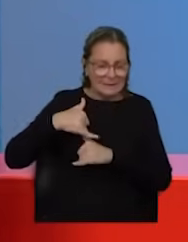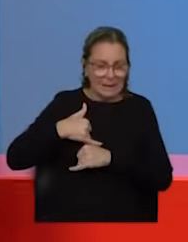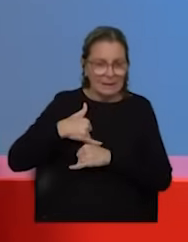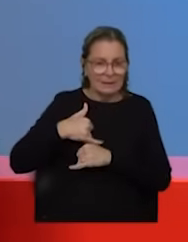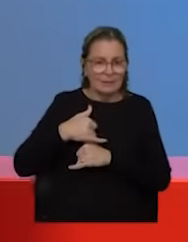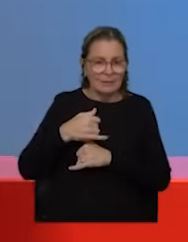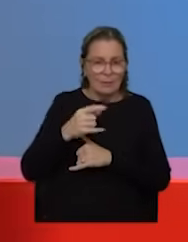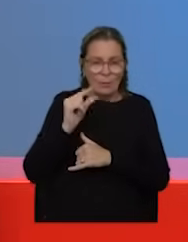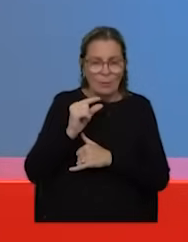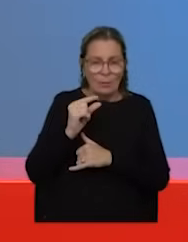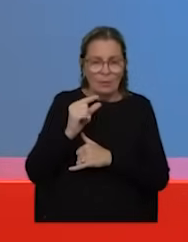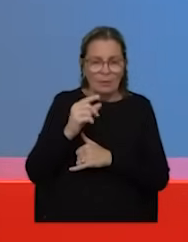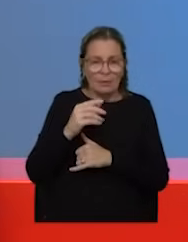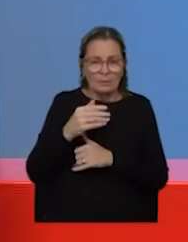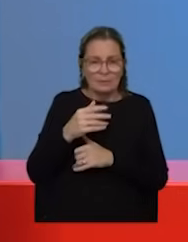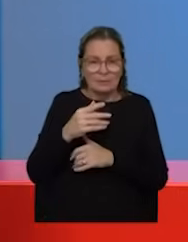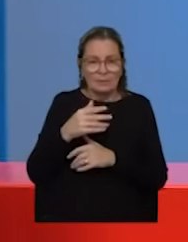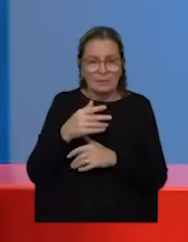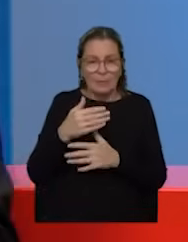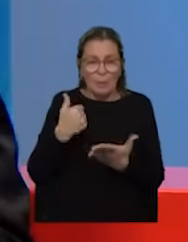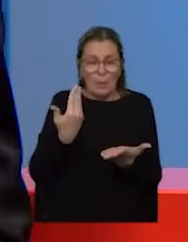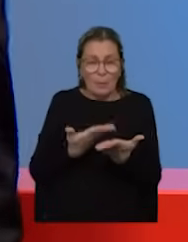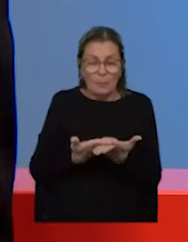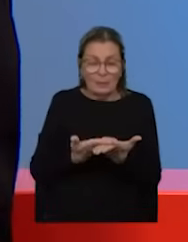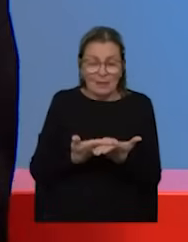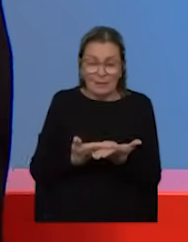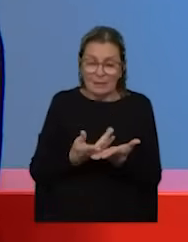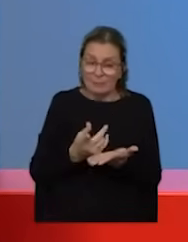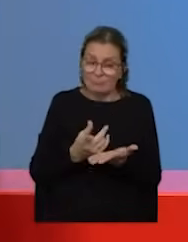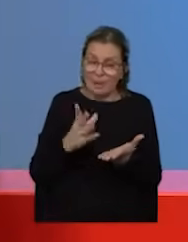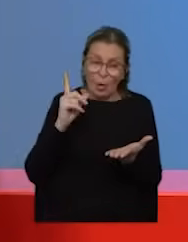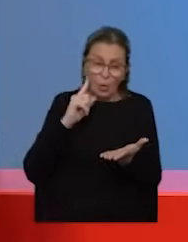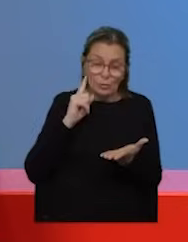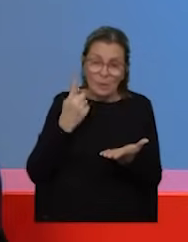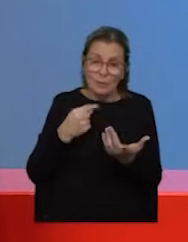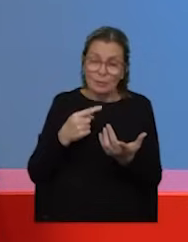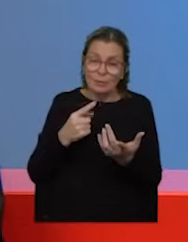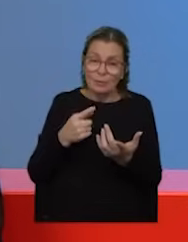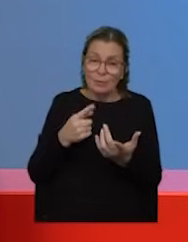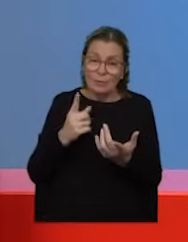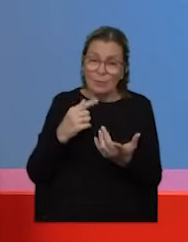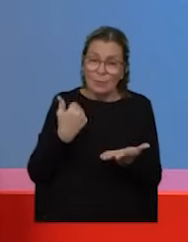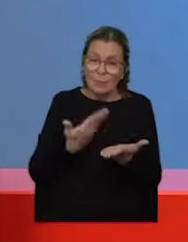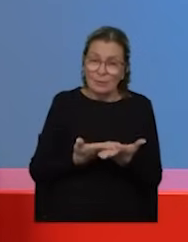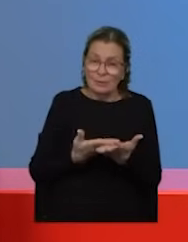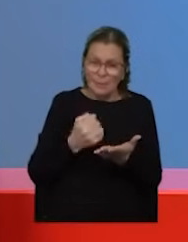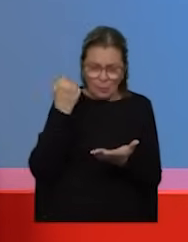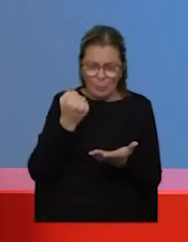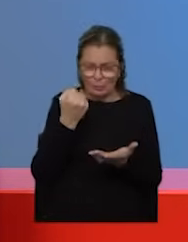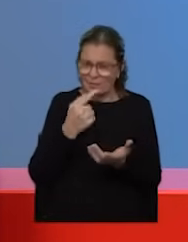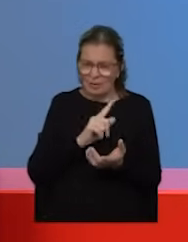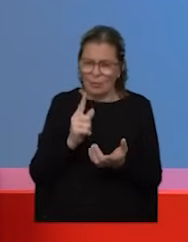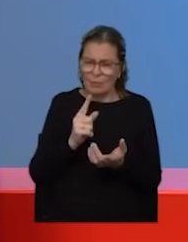que está un poco del lado bukele de de las propuestas que se han se han escuchado tampoco uno uno escucha propuestas concretas No